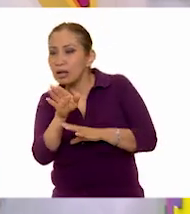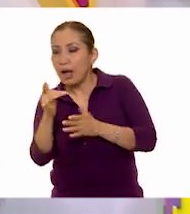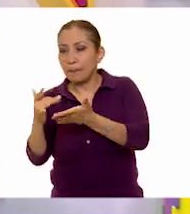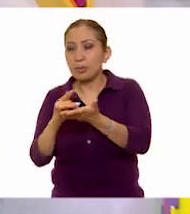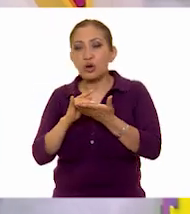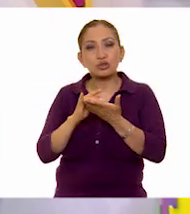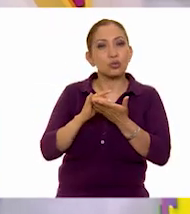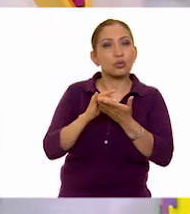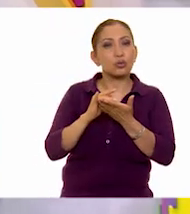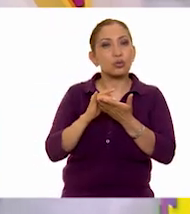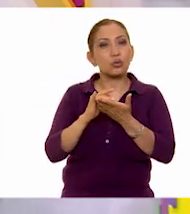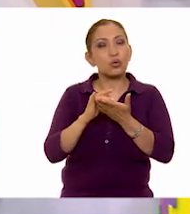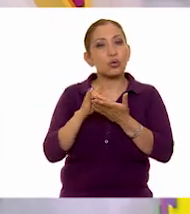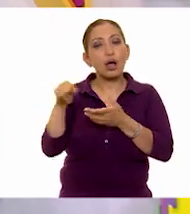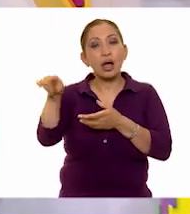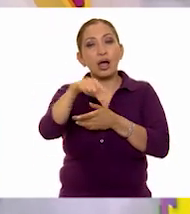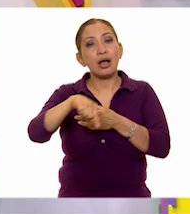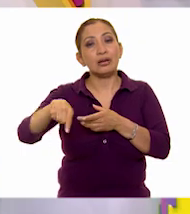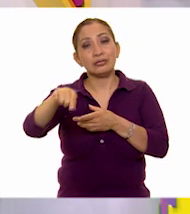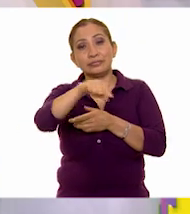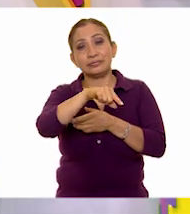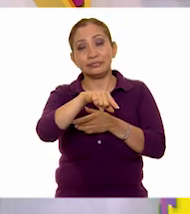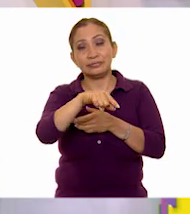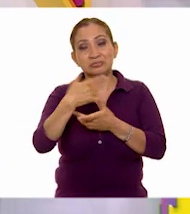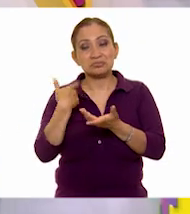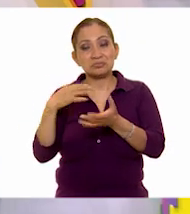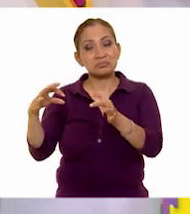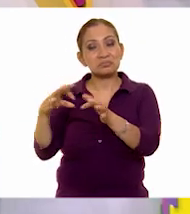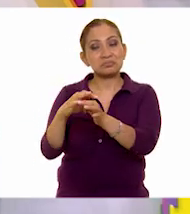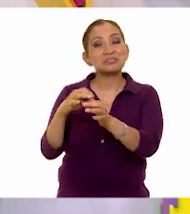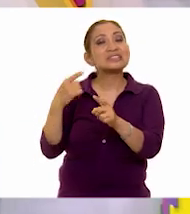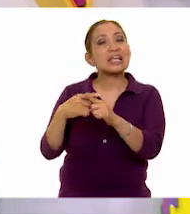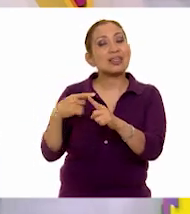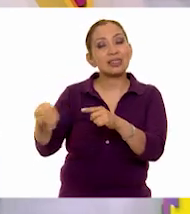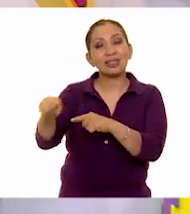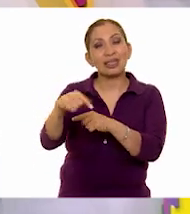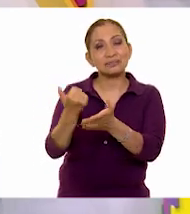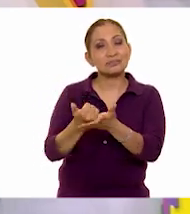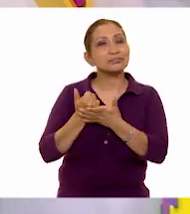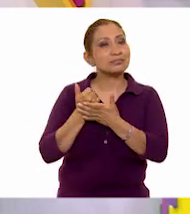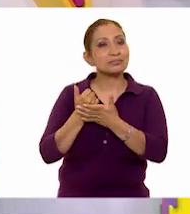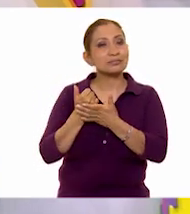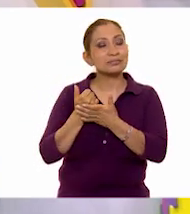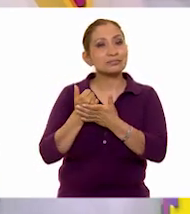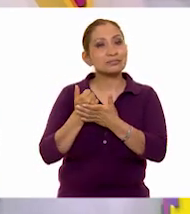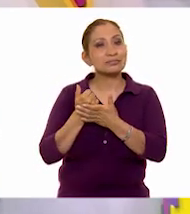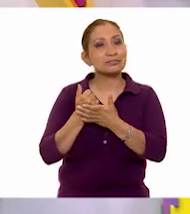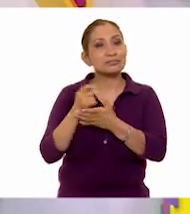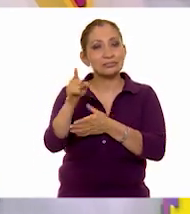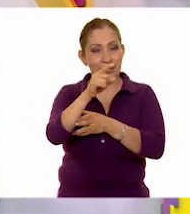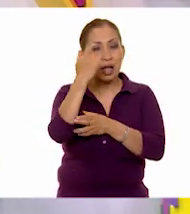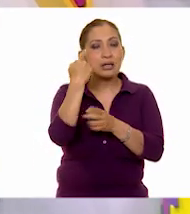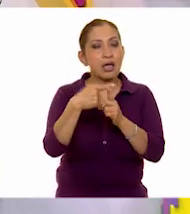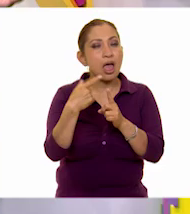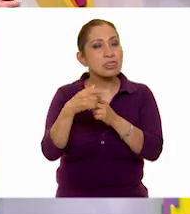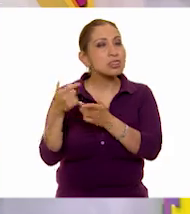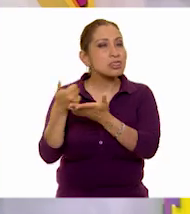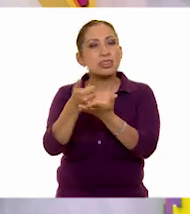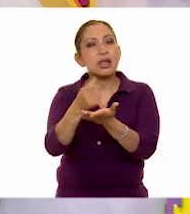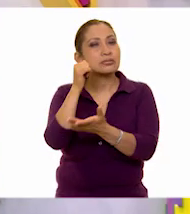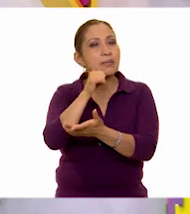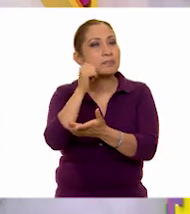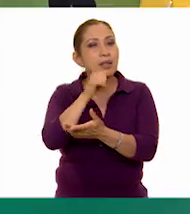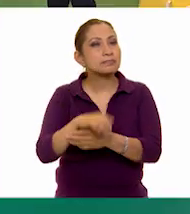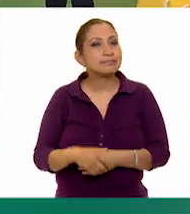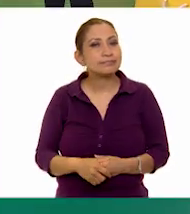apoyo necesario en nuestros aliados para resolverlas. Ustedes saben, ¿quiénes son